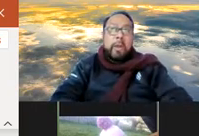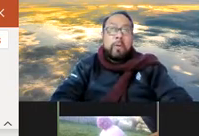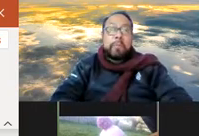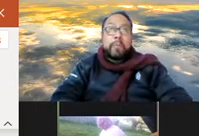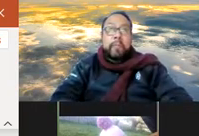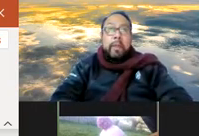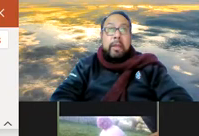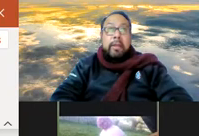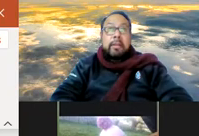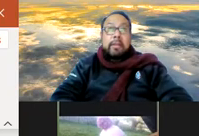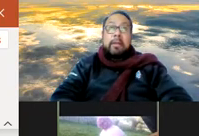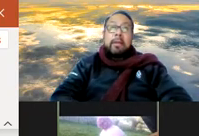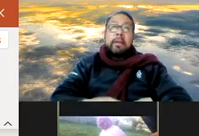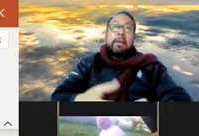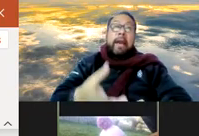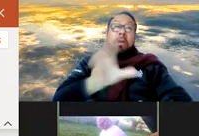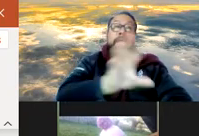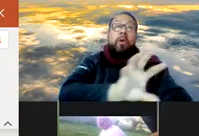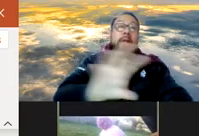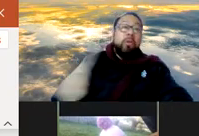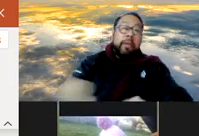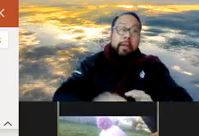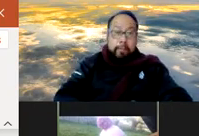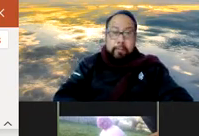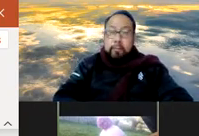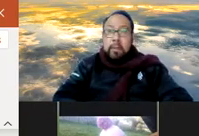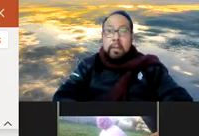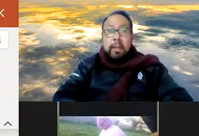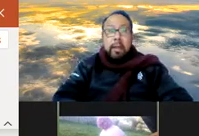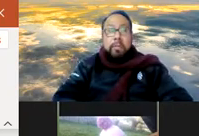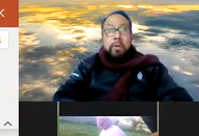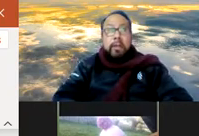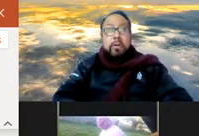ver que luego hay